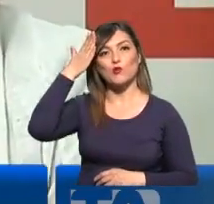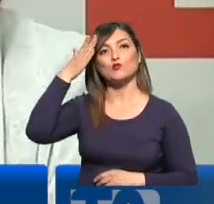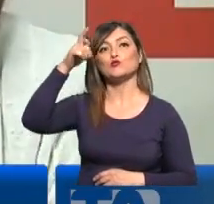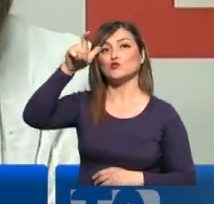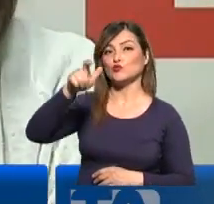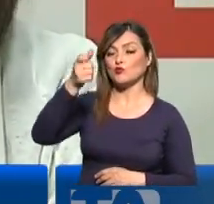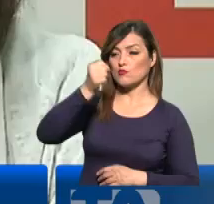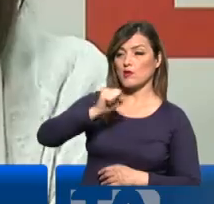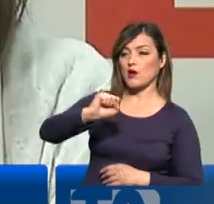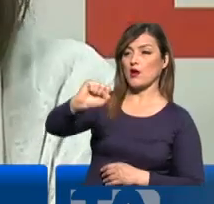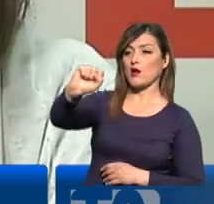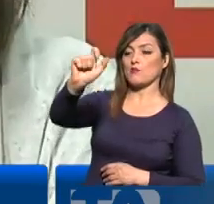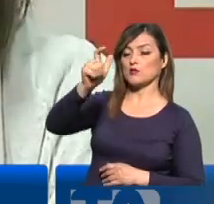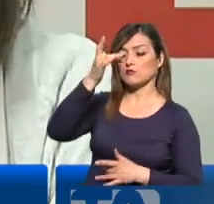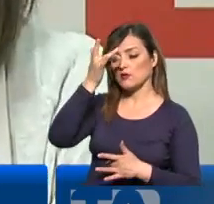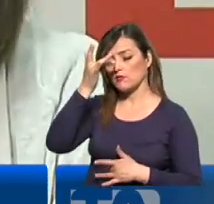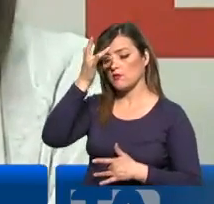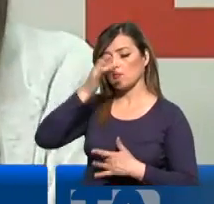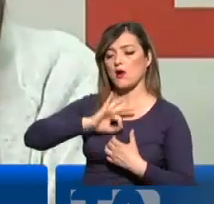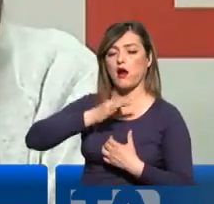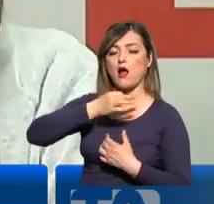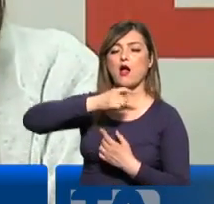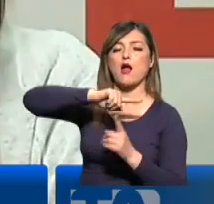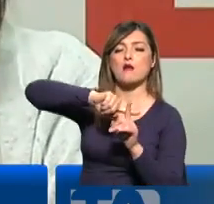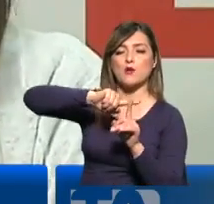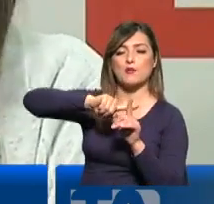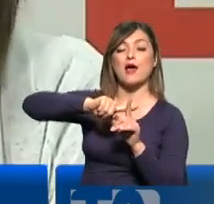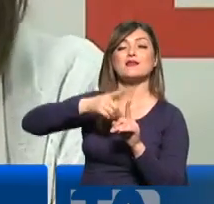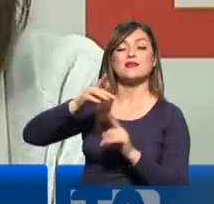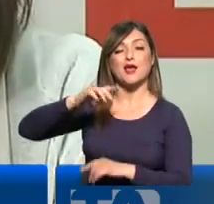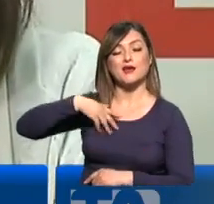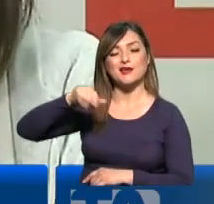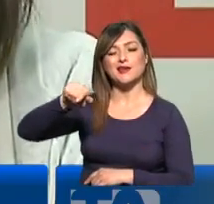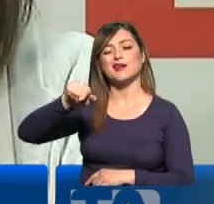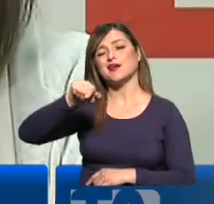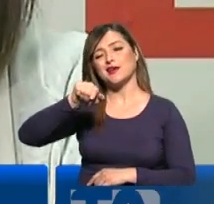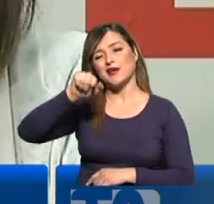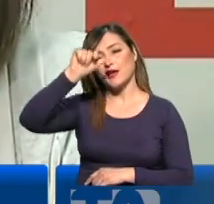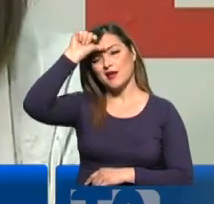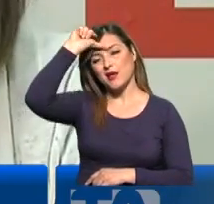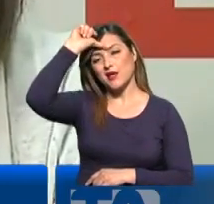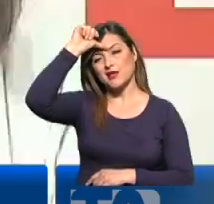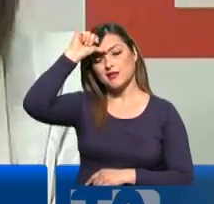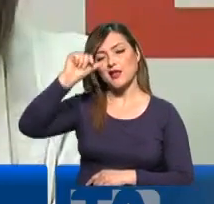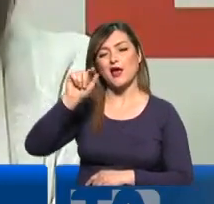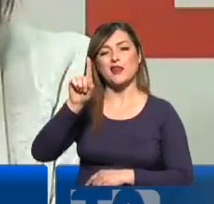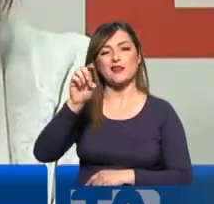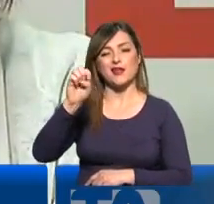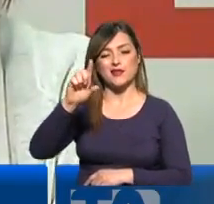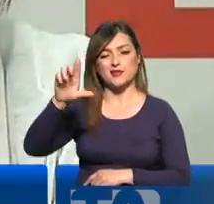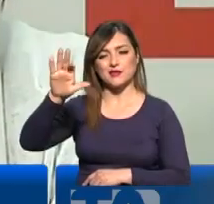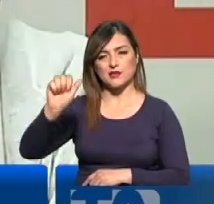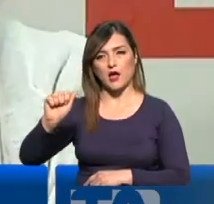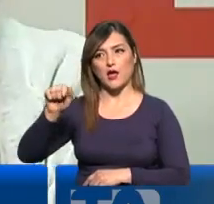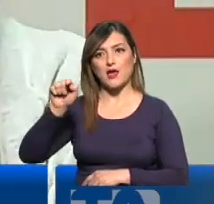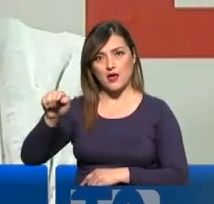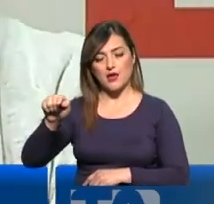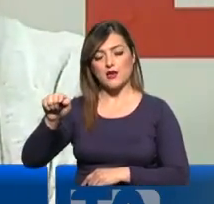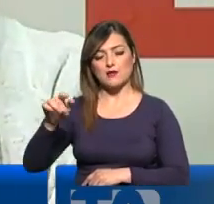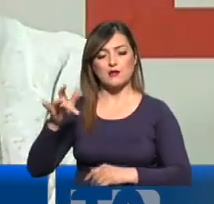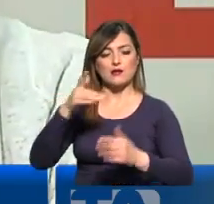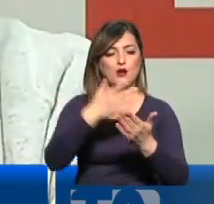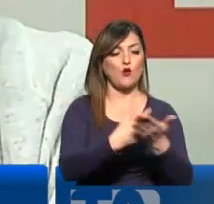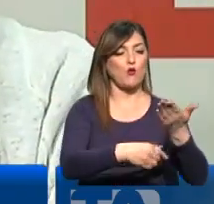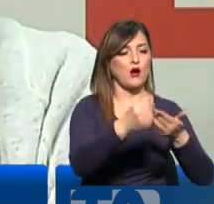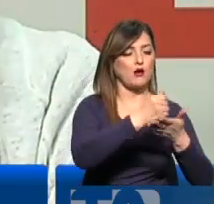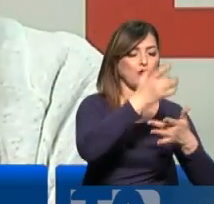provincia del Guayas, uno de los pacientes, estuvo en la provincia de Loja, hemos captado cuáles son esos